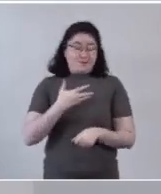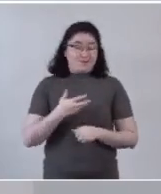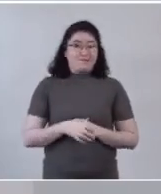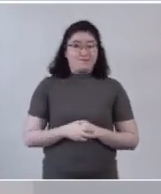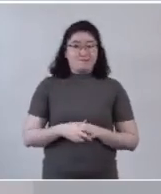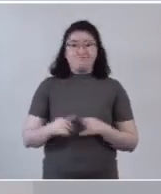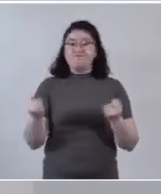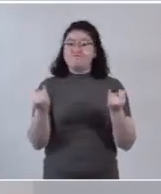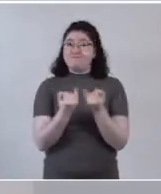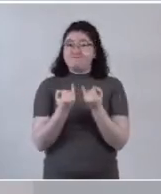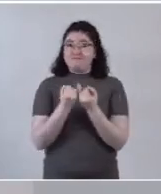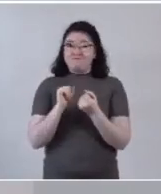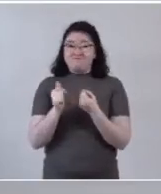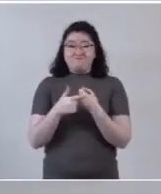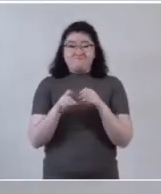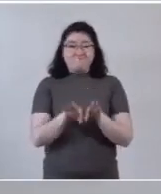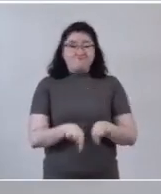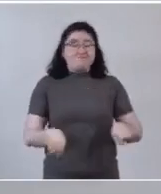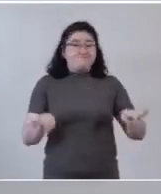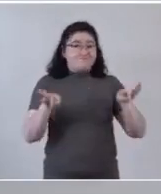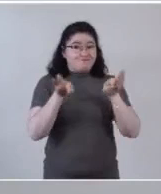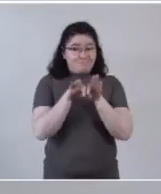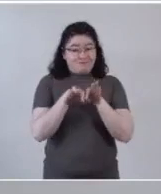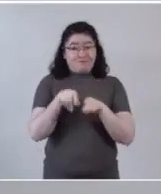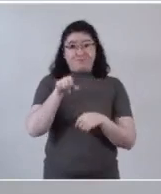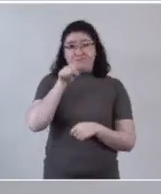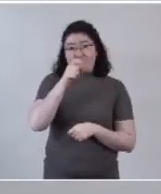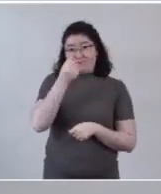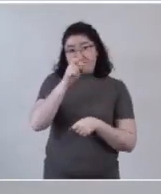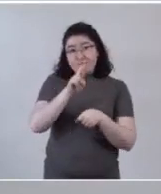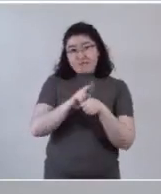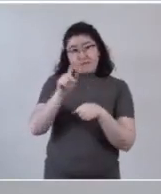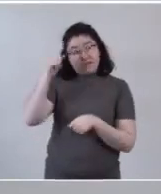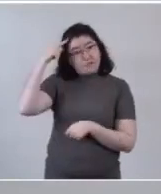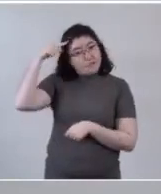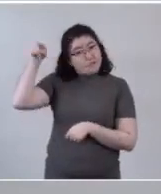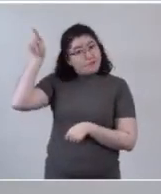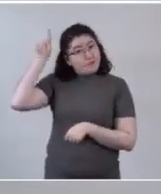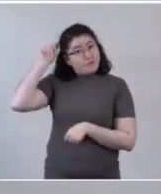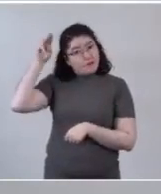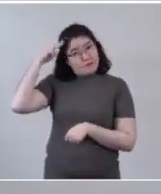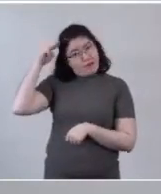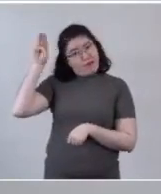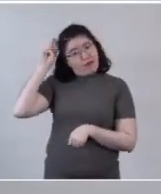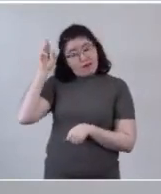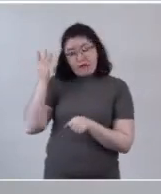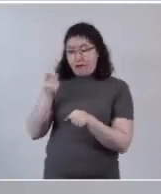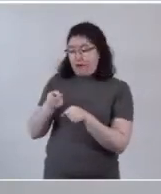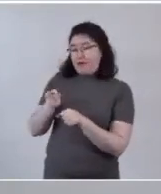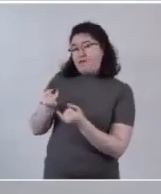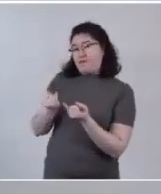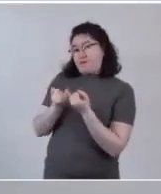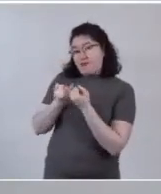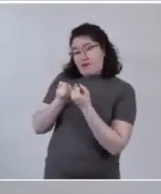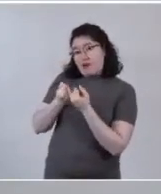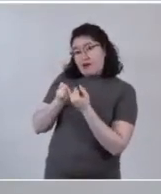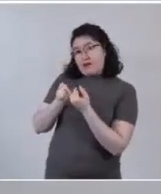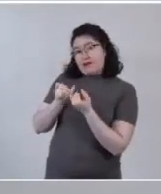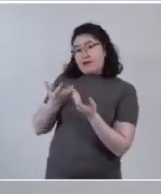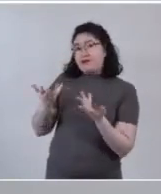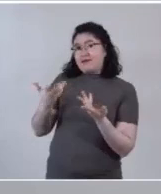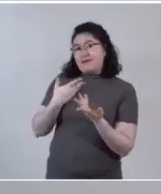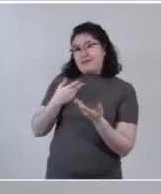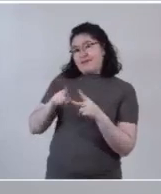es algo importante, hay un área de la Secretaría de Marina que ya también está a disposición en